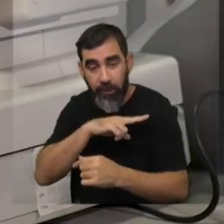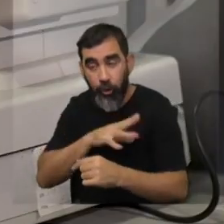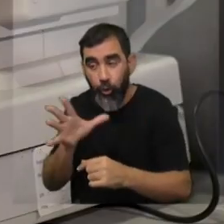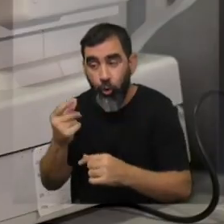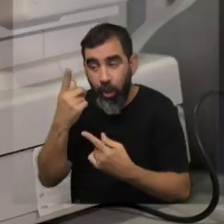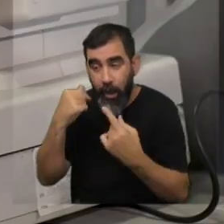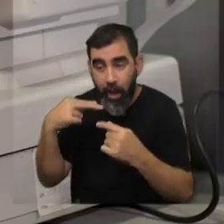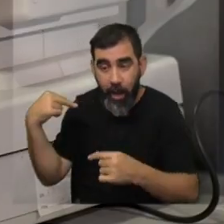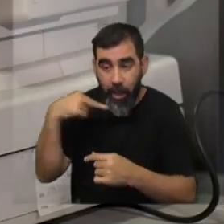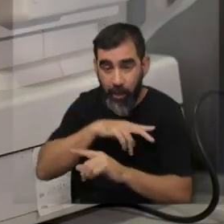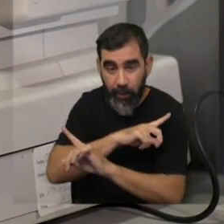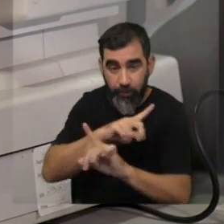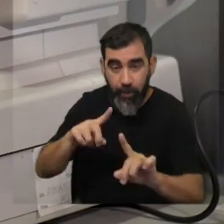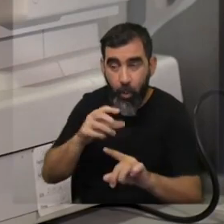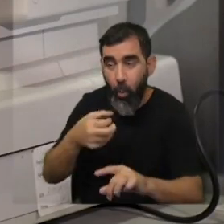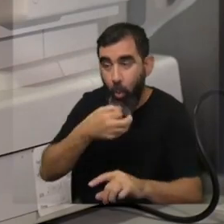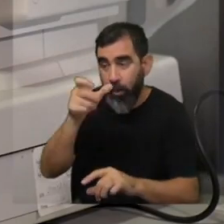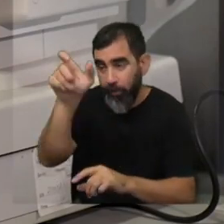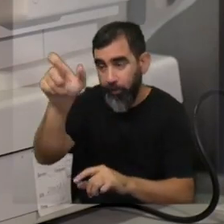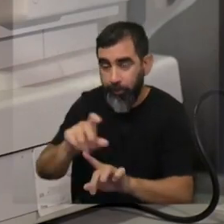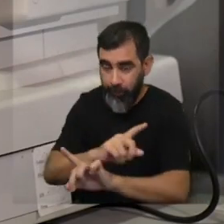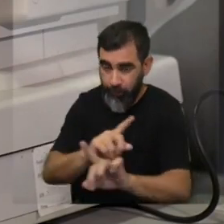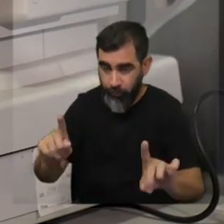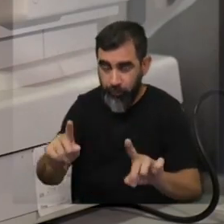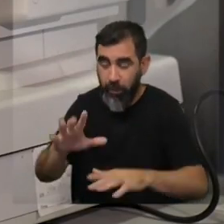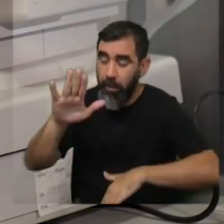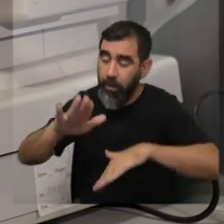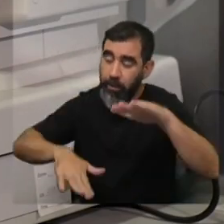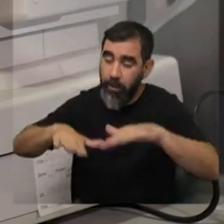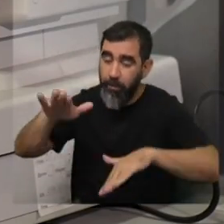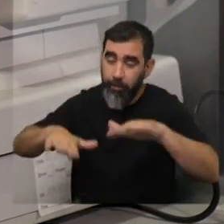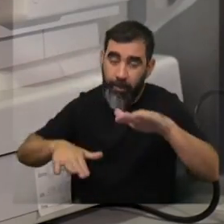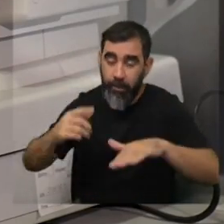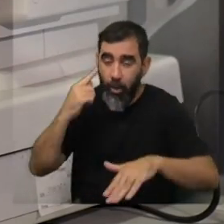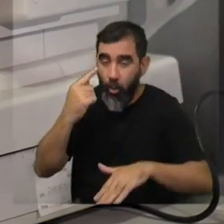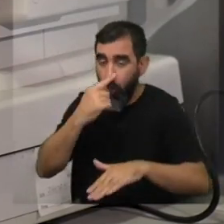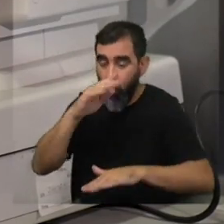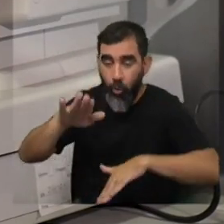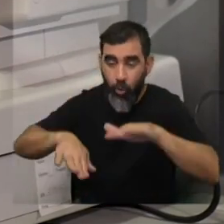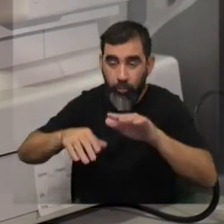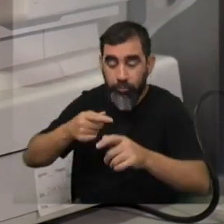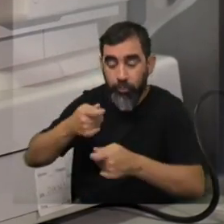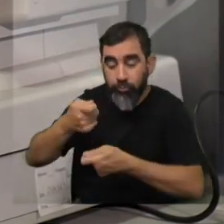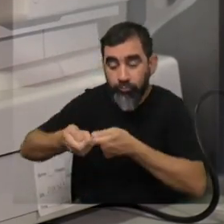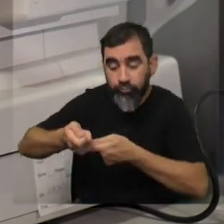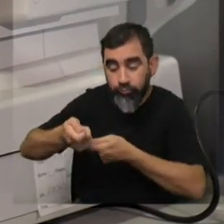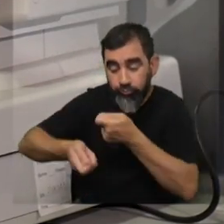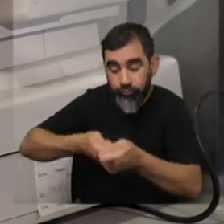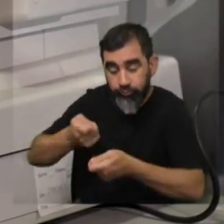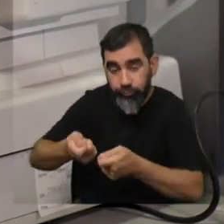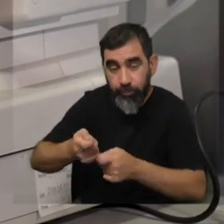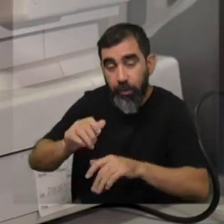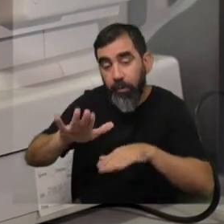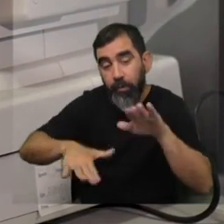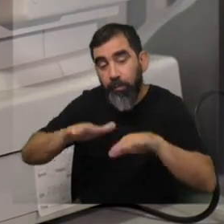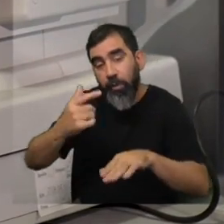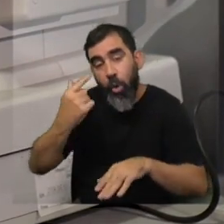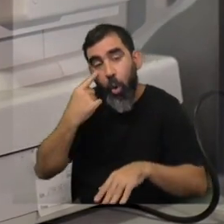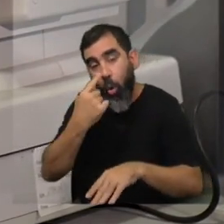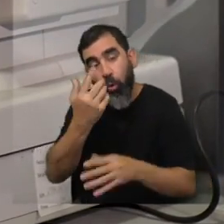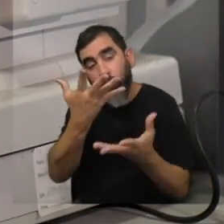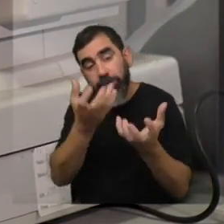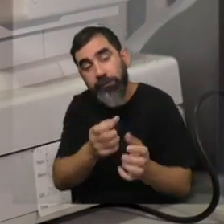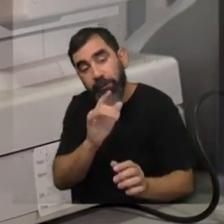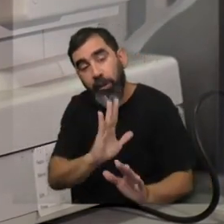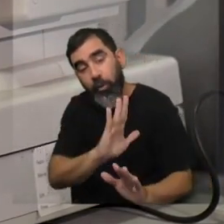lágrima artificial es para cualquier ojo seco. Hay distintas lágrimas con distintos componentes y nosotros viendo el tipo de ojo seco que tiene la